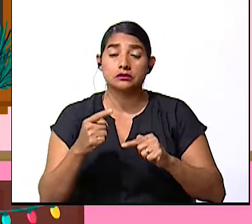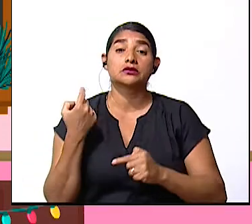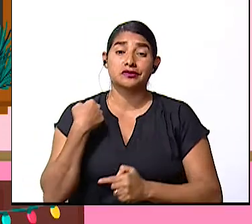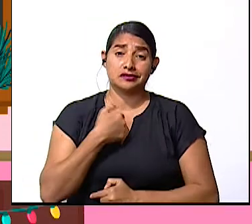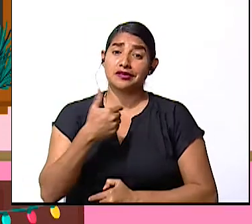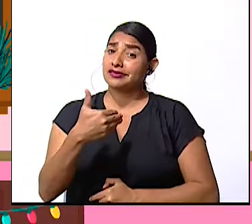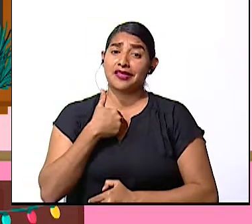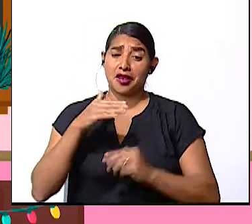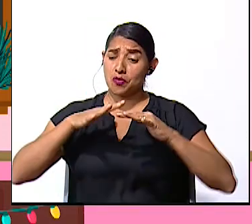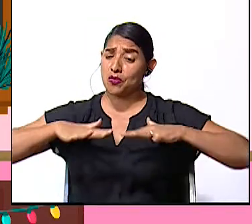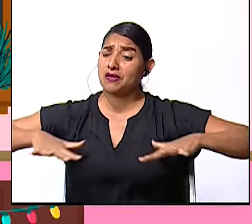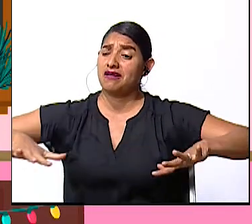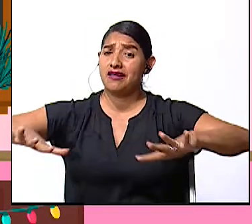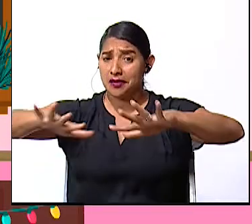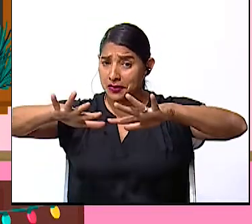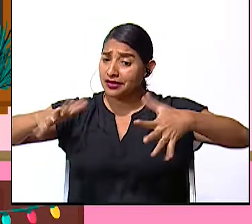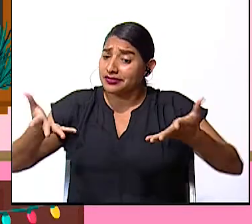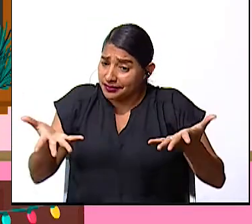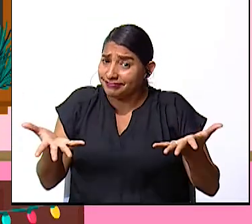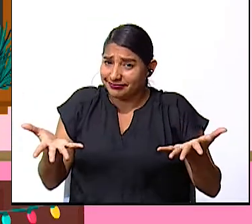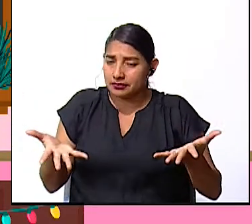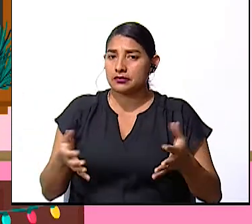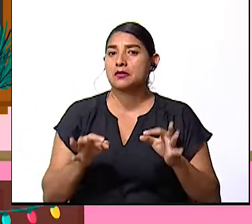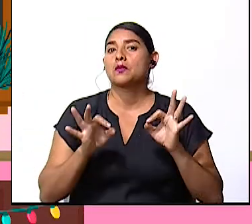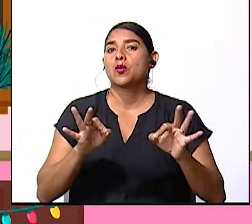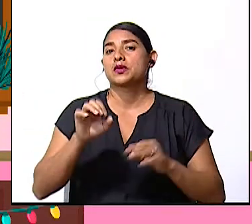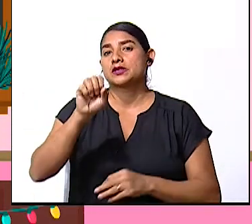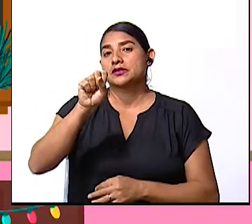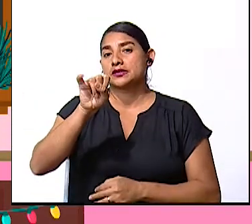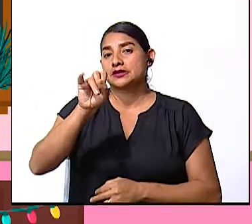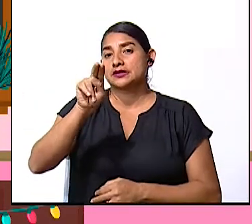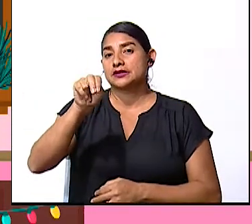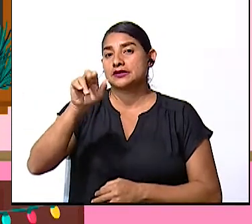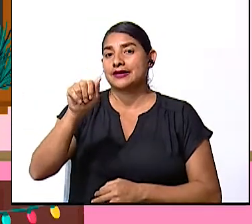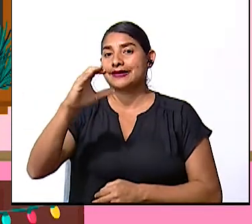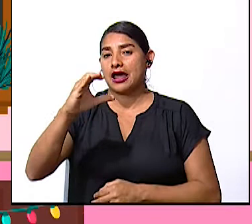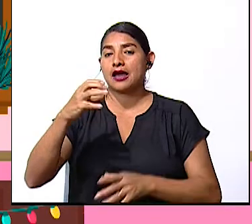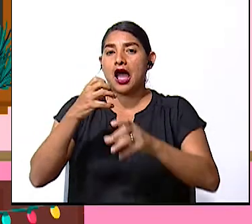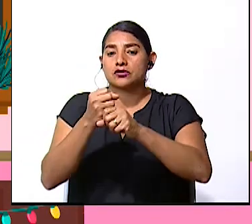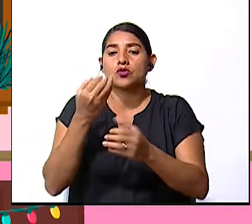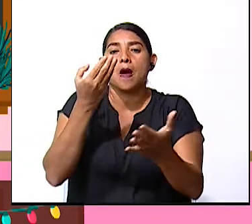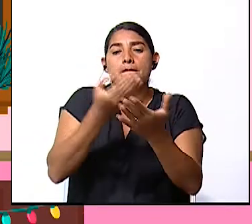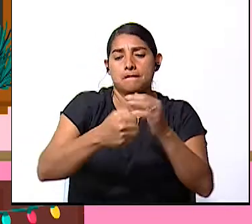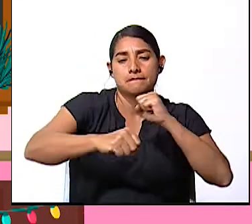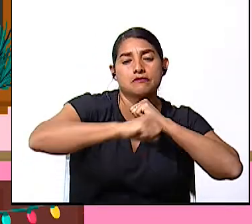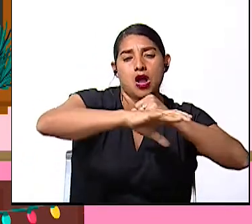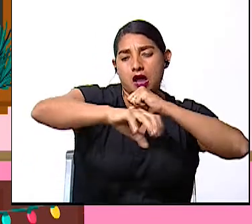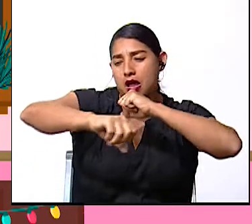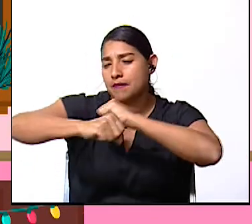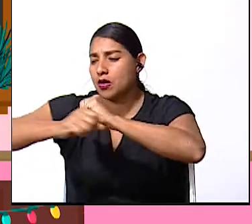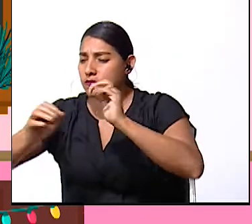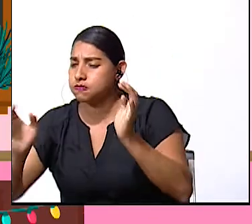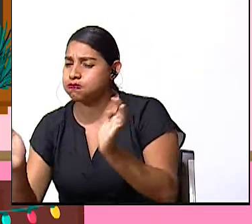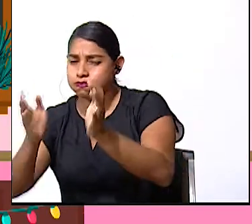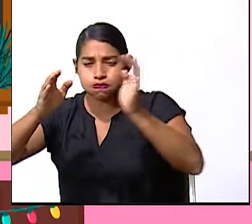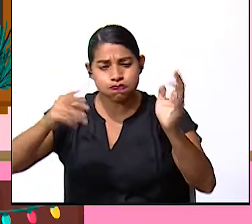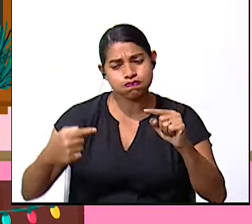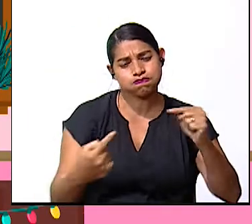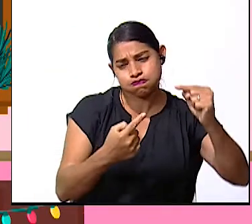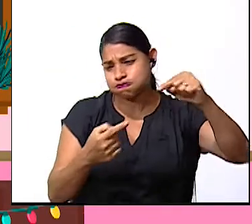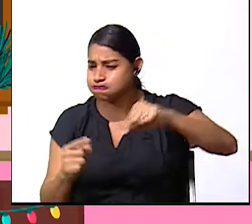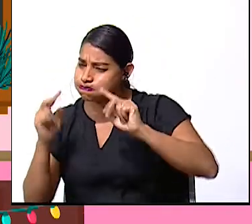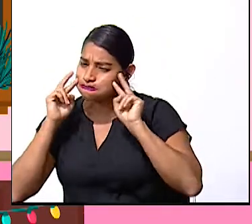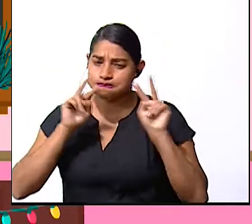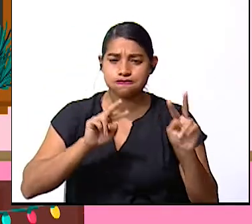a nivel del medio ambiente? Bueno, muy bien, el SINAC ha hecho una propaganda a favor o en contra más